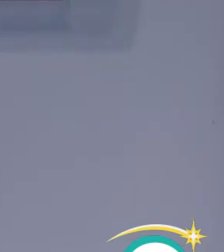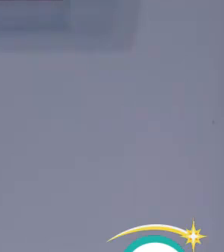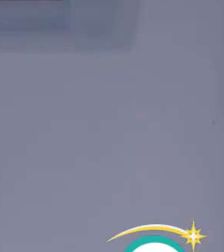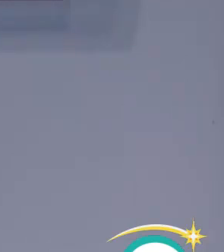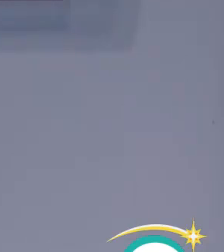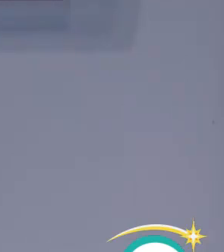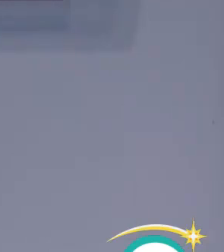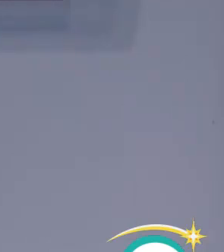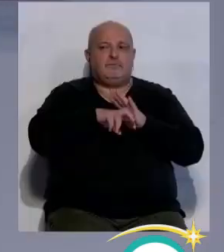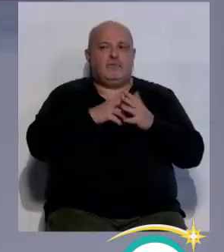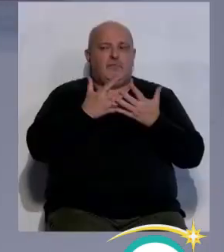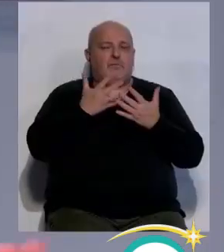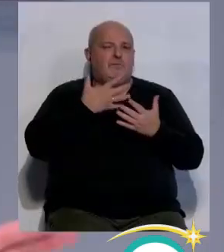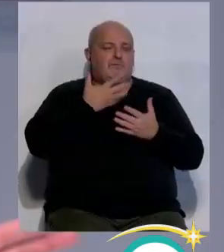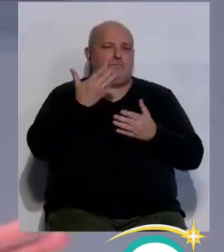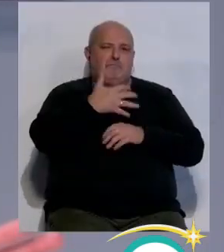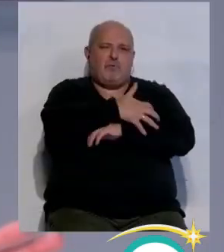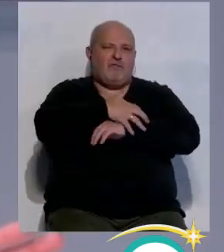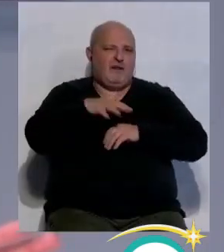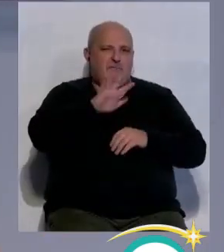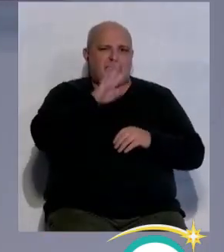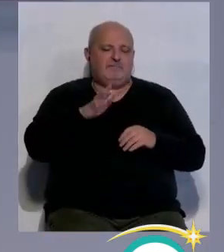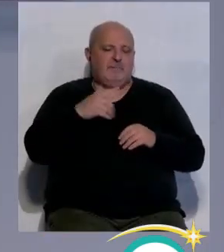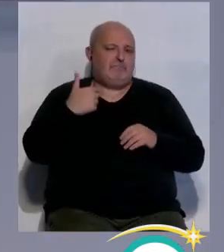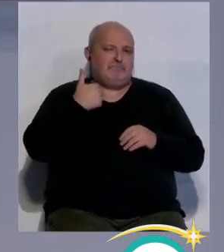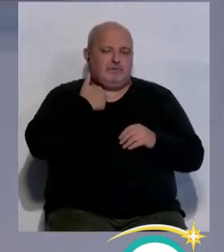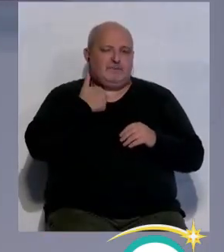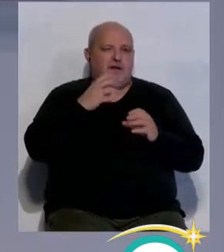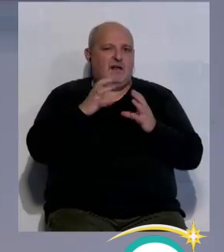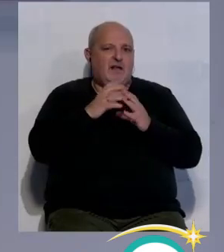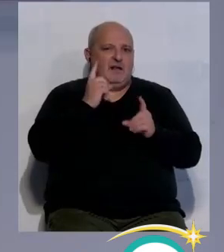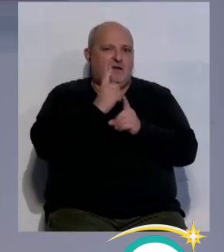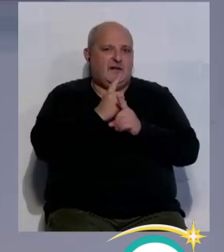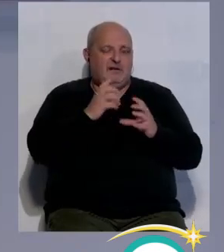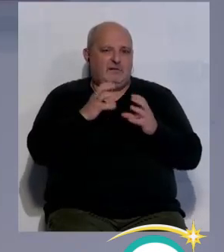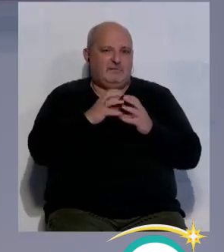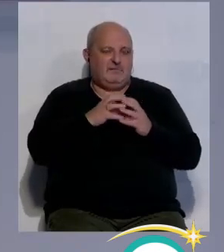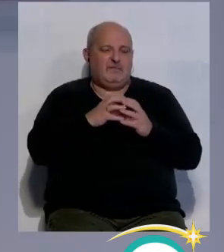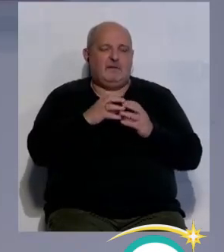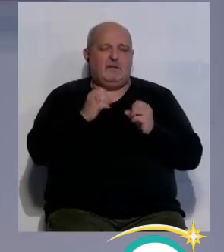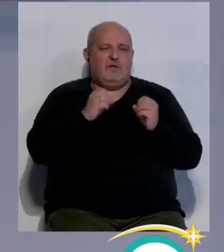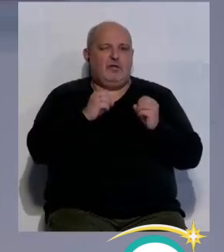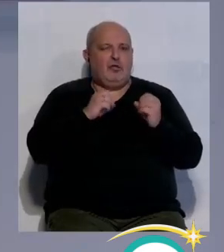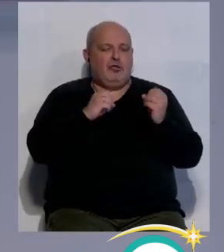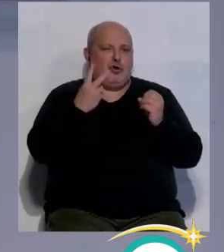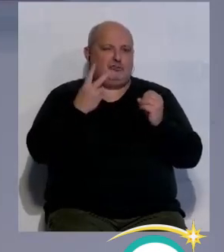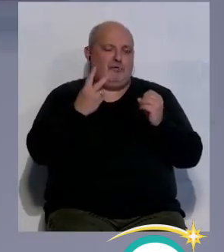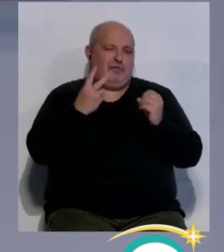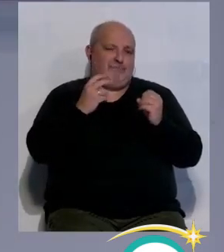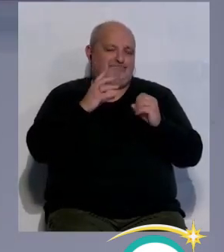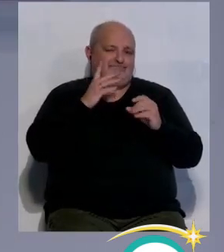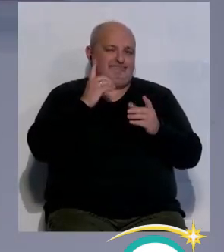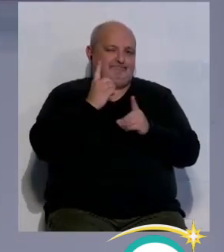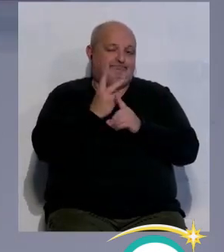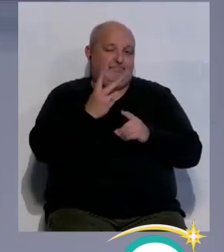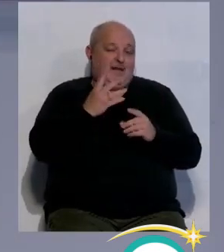El Cádiz Club de Fútbol ofreció una pobre imagen y cayó derrotado ante el Granada Club de Fútbol por 2-0 en el primer encuentro